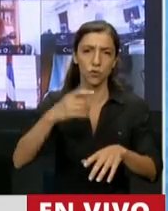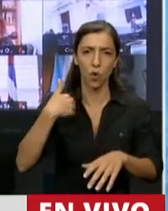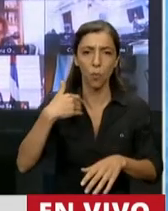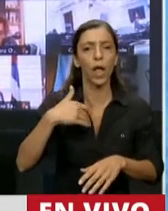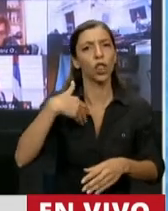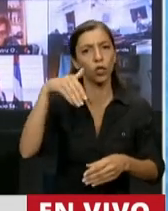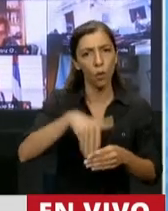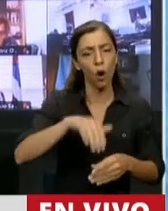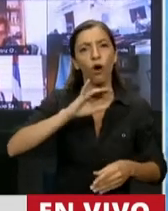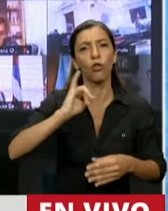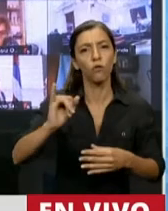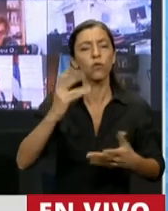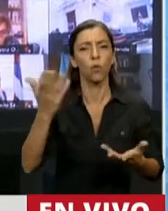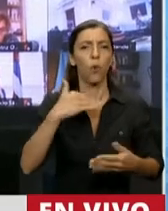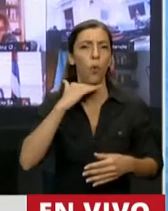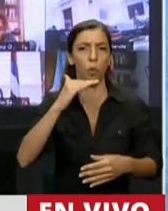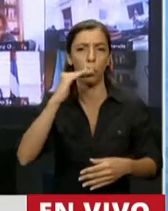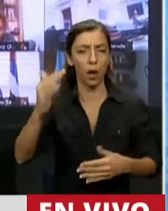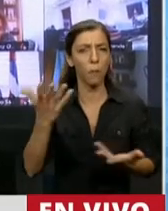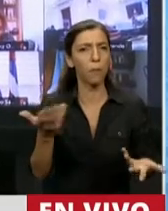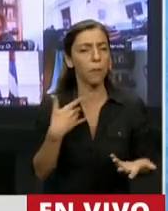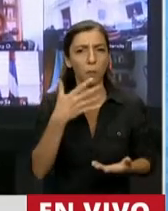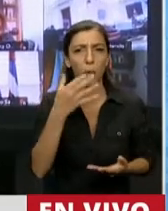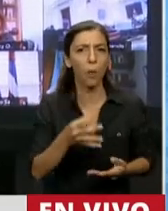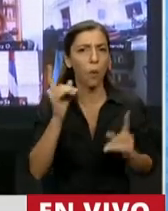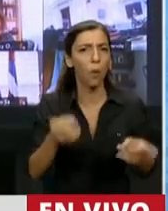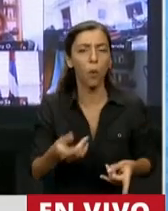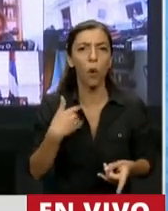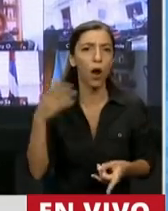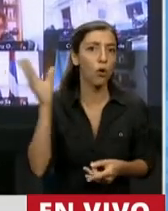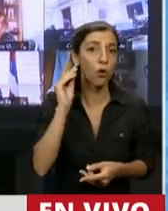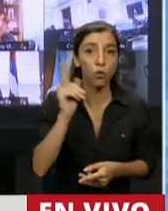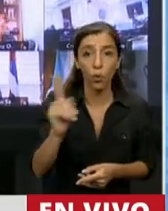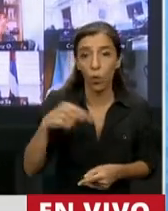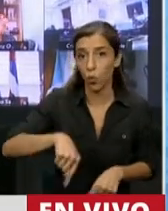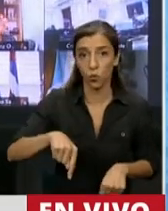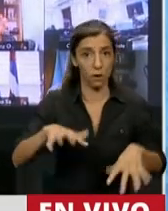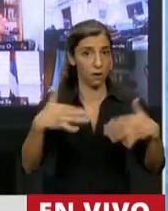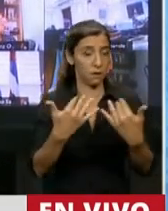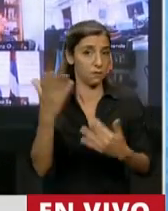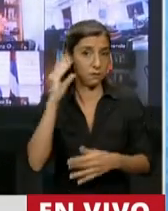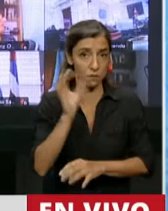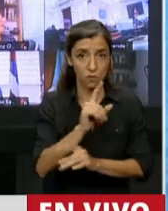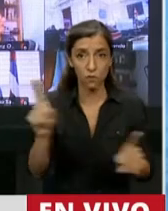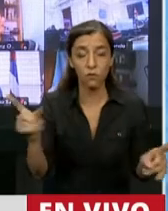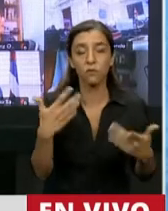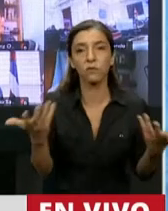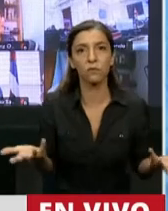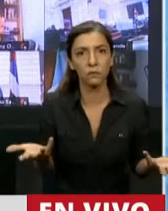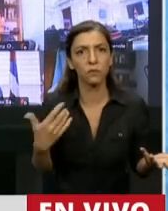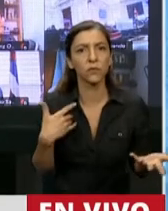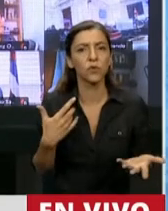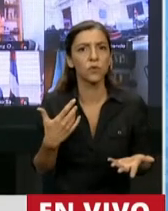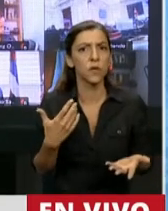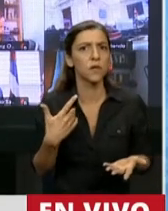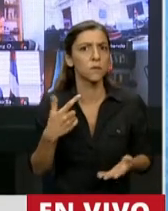daba mi voto a viva voz, no era escuchada aquí en el recinto y por lo tanto se me